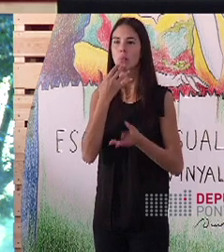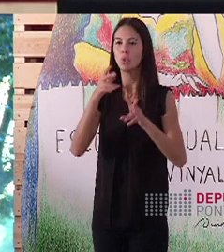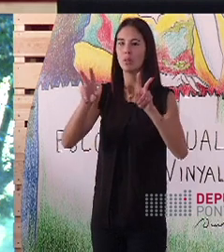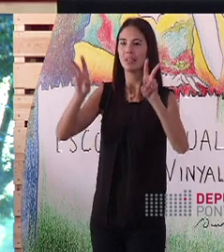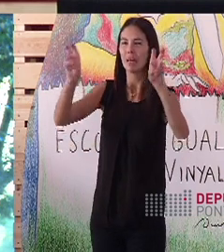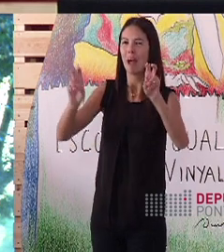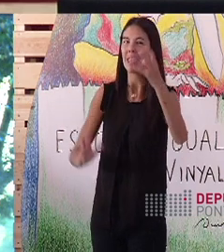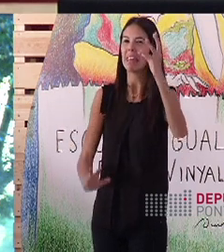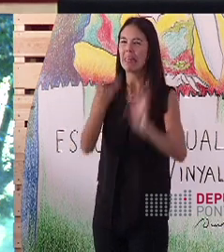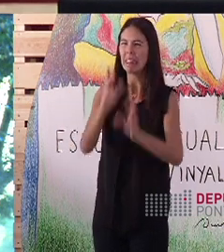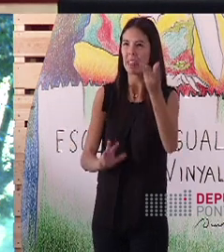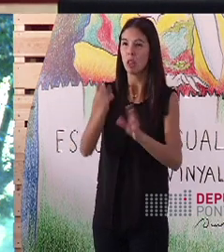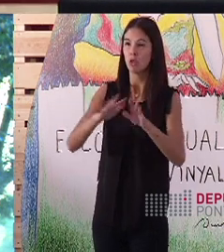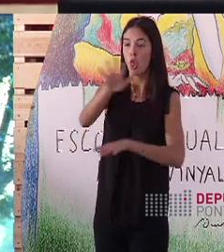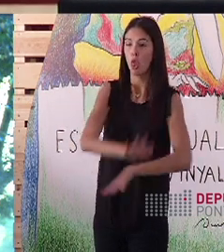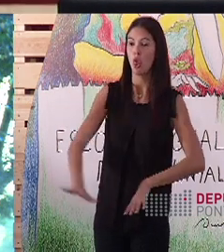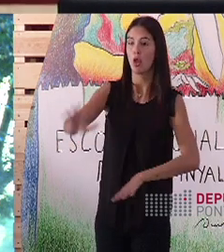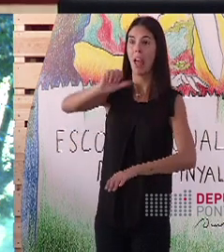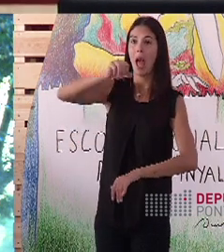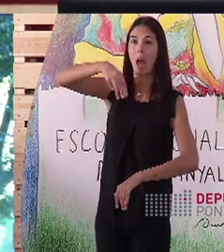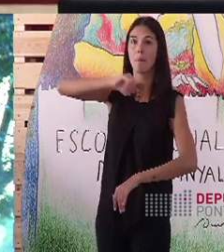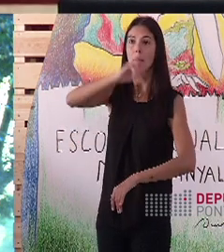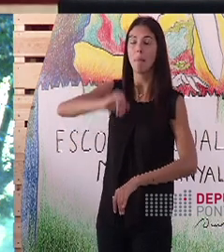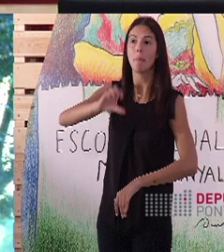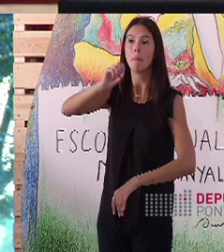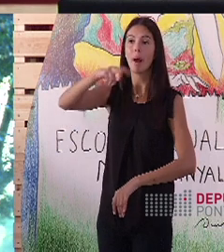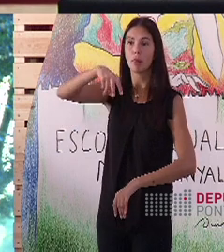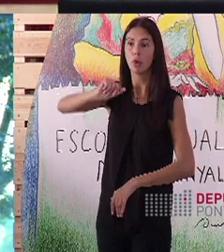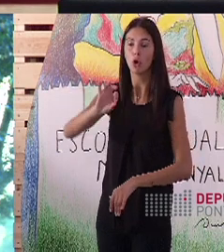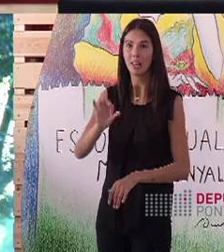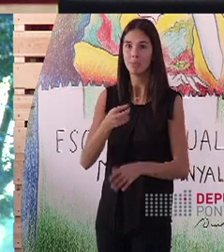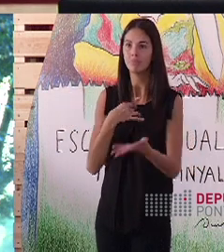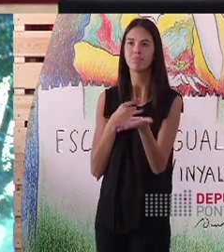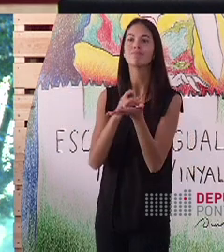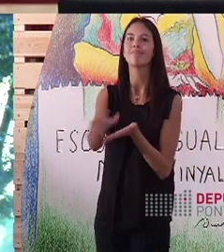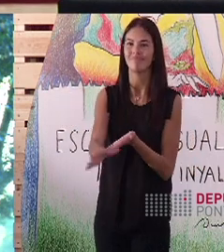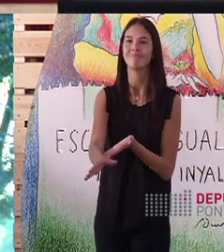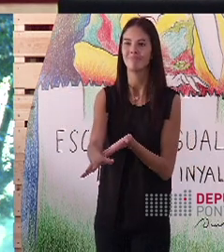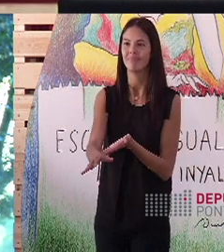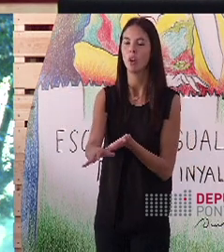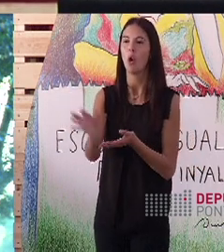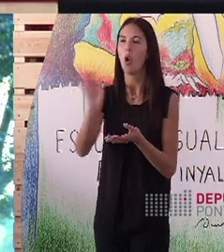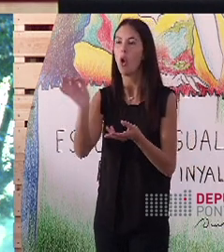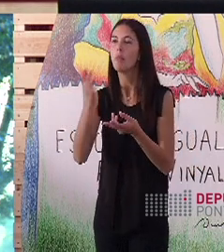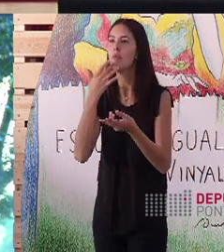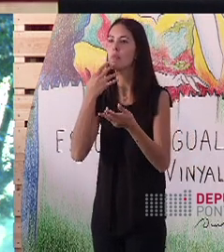quizá intencionados en la Amazonia, expulsa a los pueblos originarios. Con las hipotecas basura,